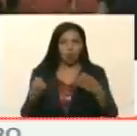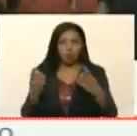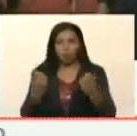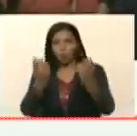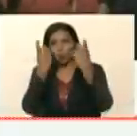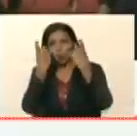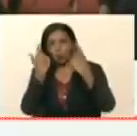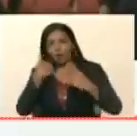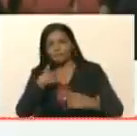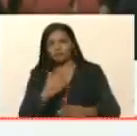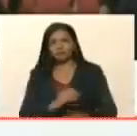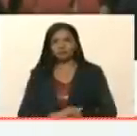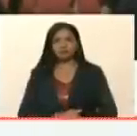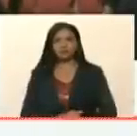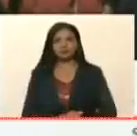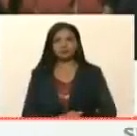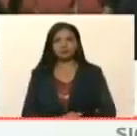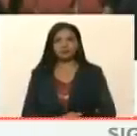India.